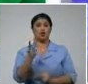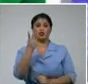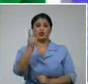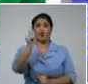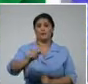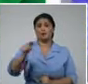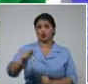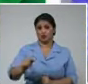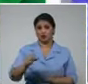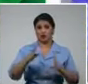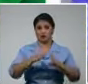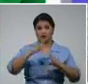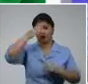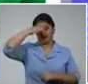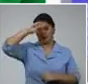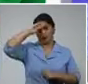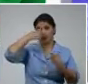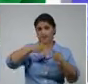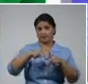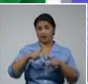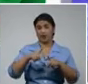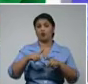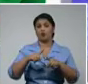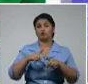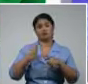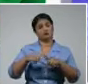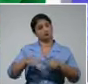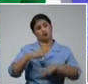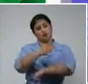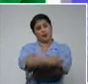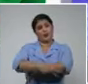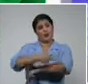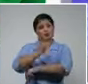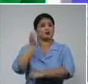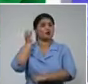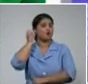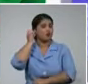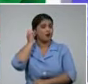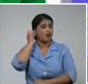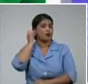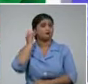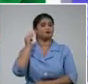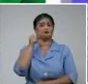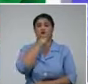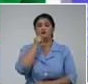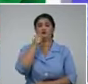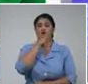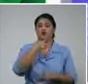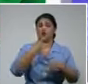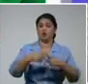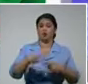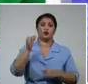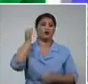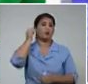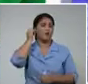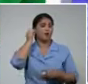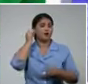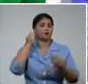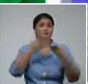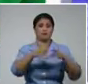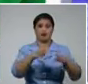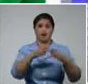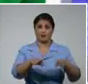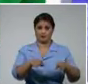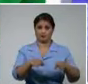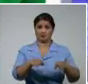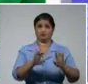extranjeros. Una rusa que procedía de este país, de Rusia, y una panameña que procedía